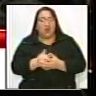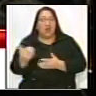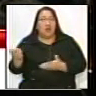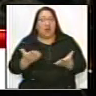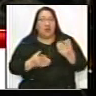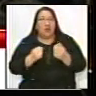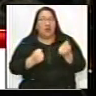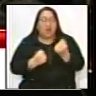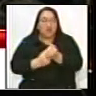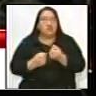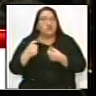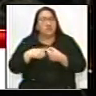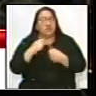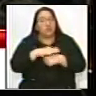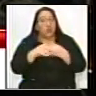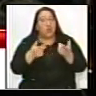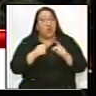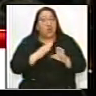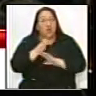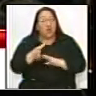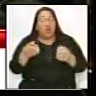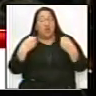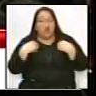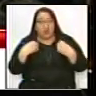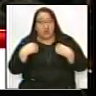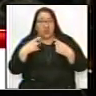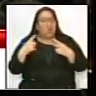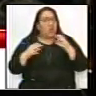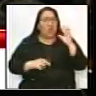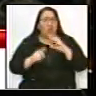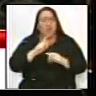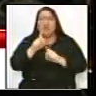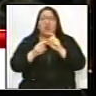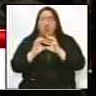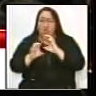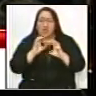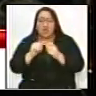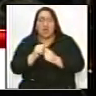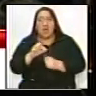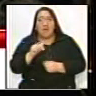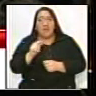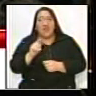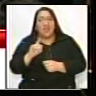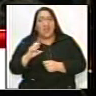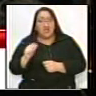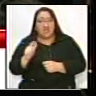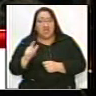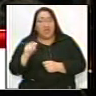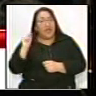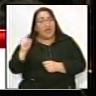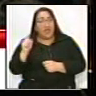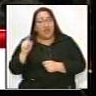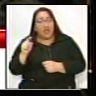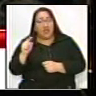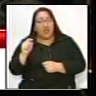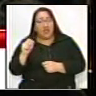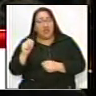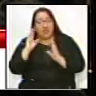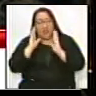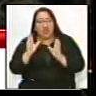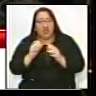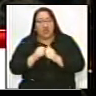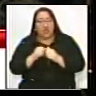su asistencia. Cuando vayan al despacho, no duden en conversar con la doctora Patricia. Ella se dedica a